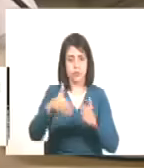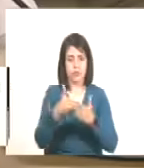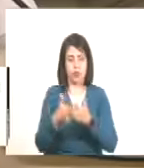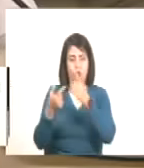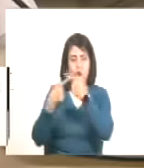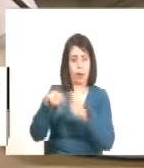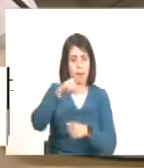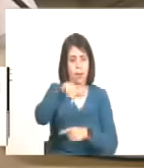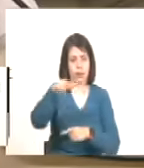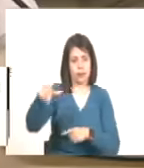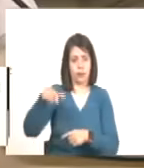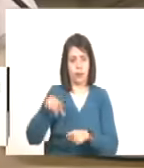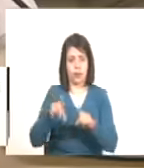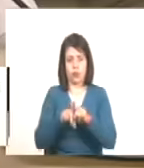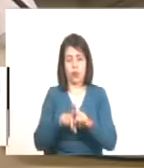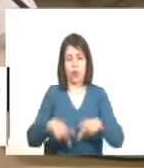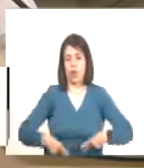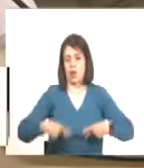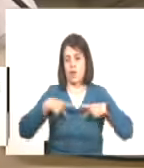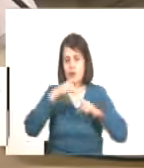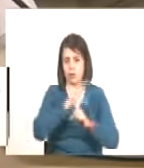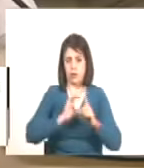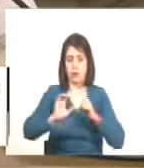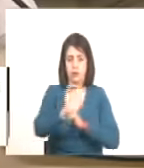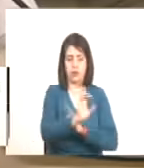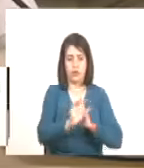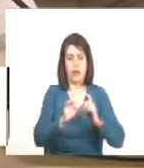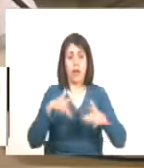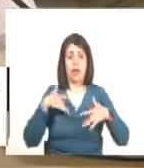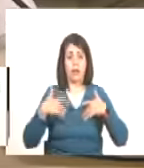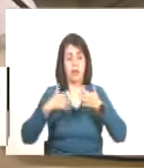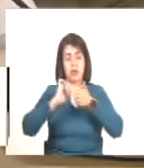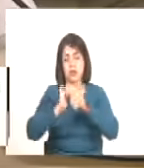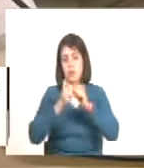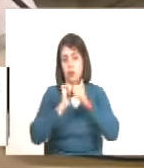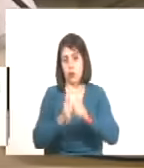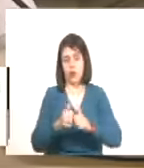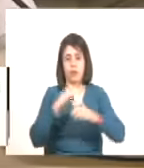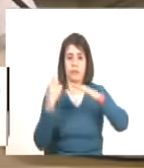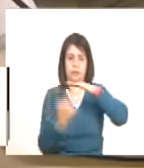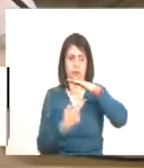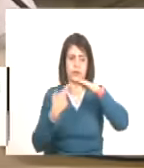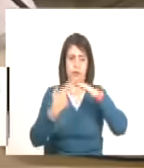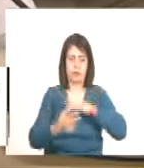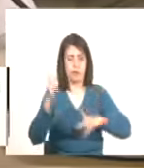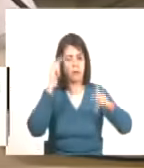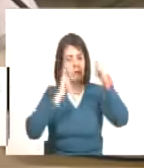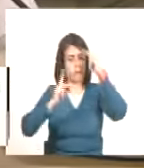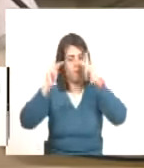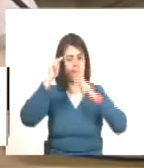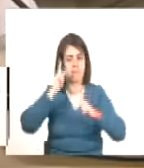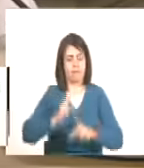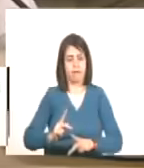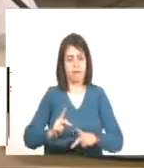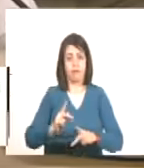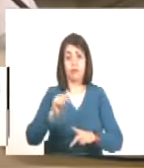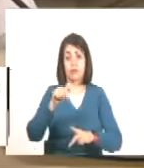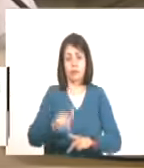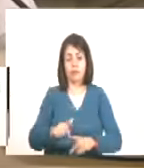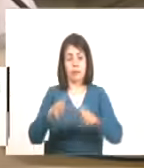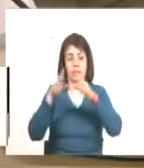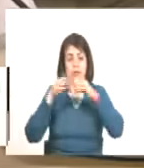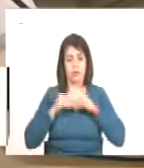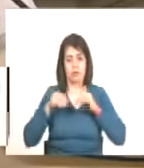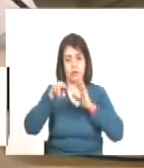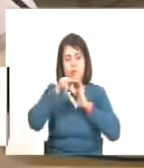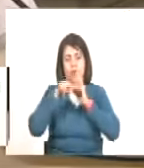las demás personas en la vida cultural, actividades deportivas, recreativas y turísticas. El Estado adoptará todas